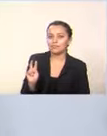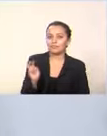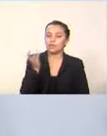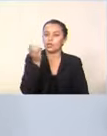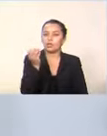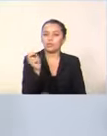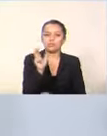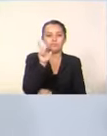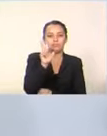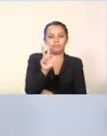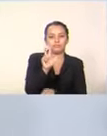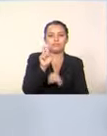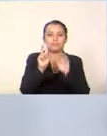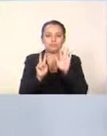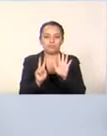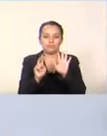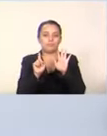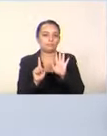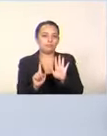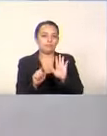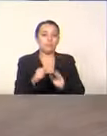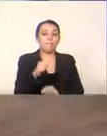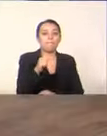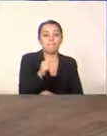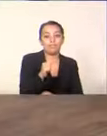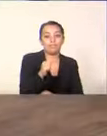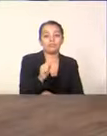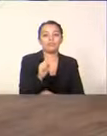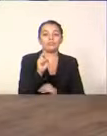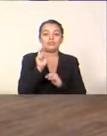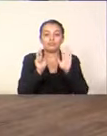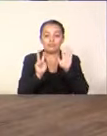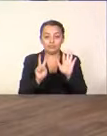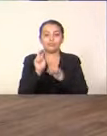376 menos 72. Alejandra, es todo tuyo.